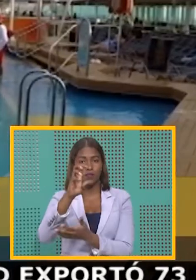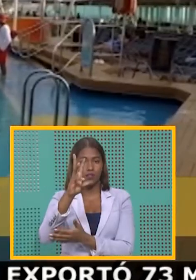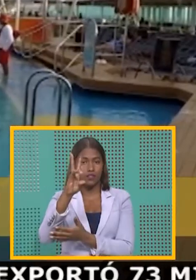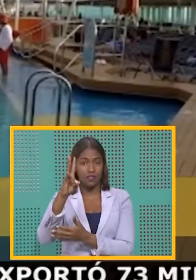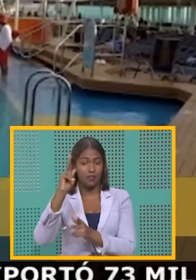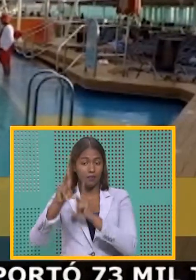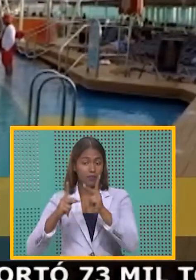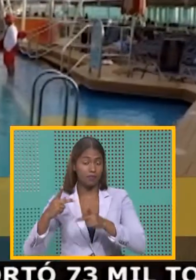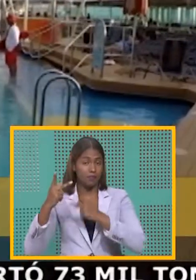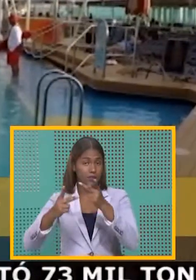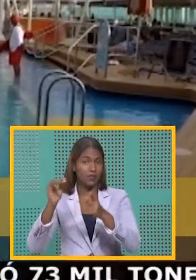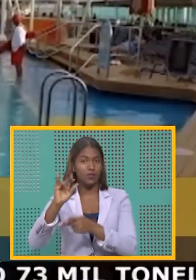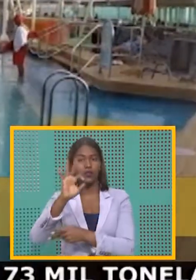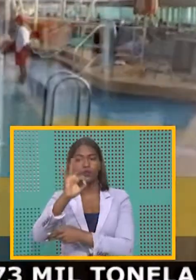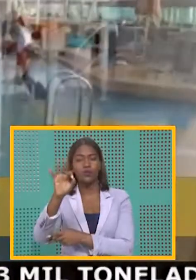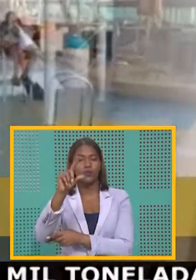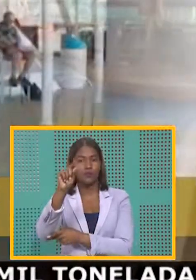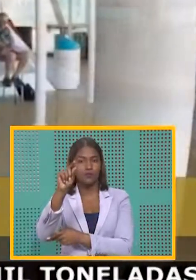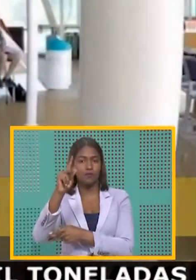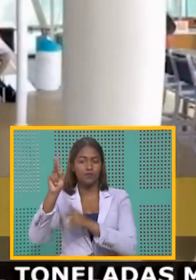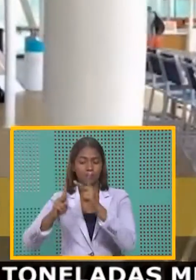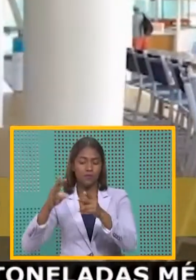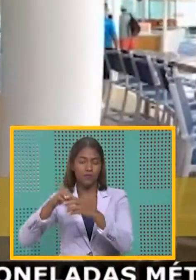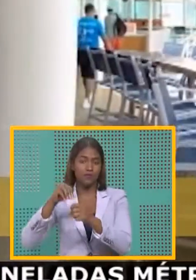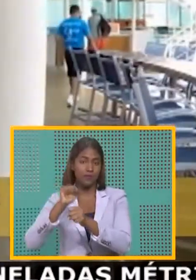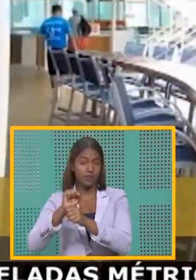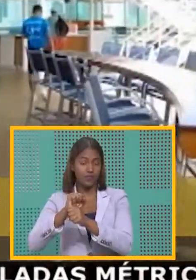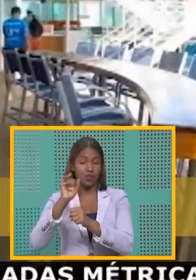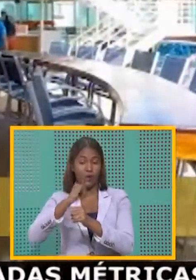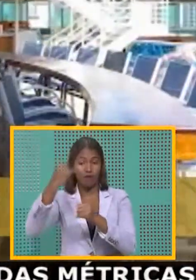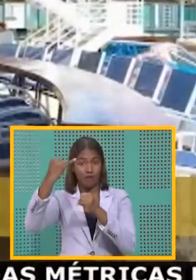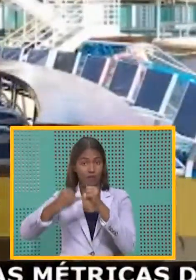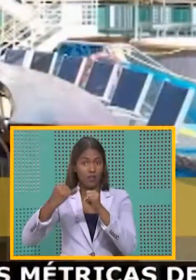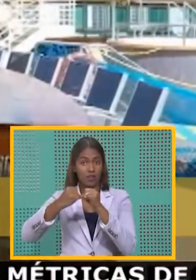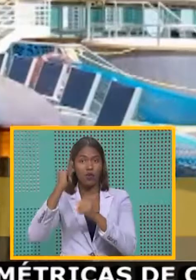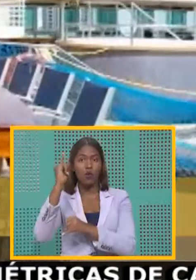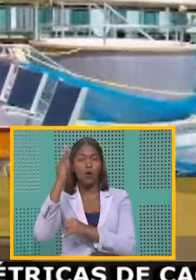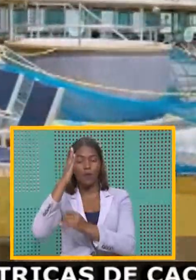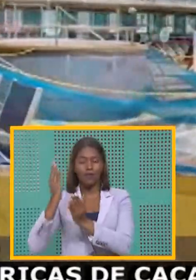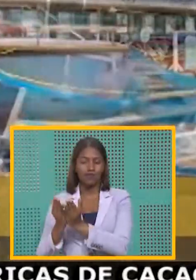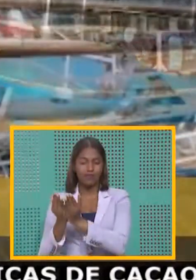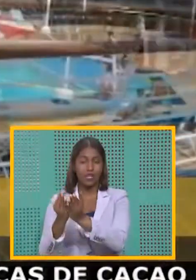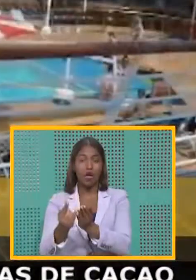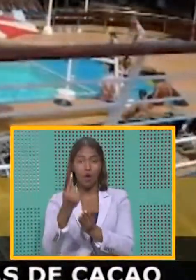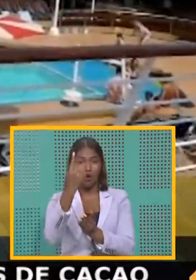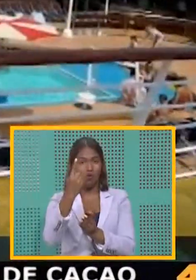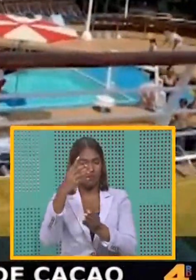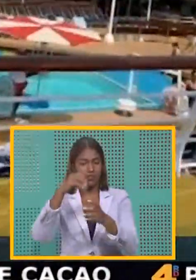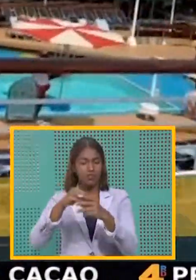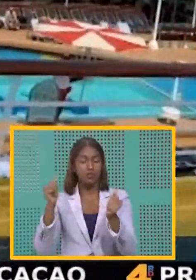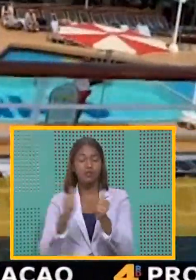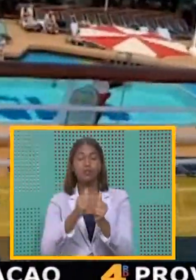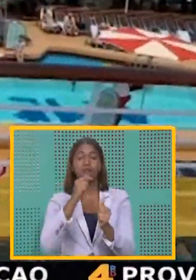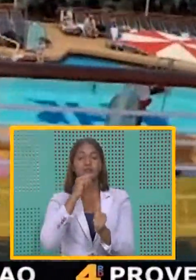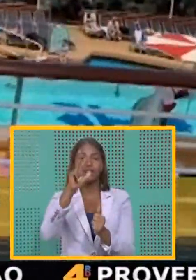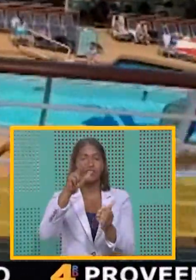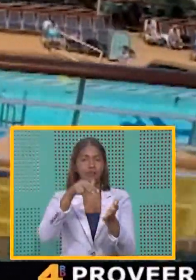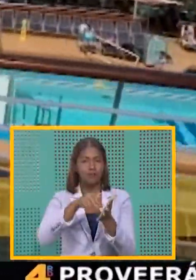1.467 pasajeros y 920 tripulantes. Finalmente, el jueves llega un buque de cruceros con capacidad